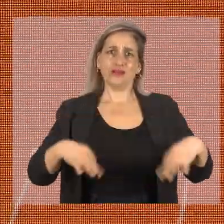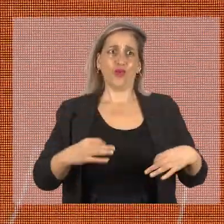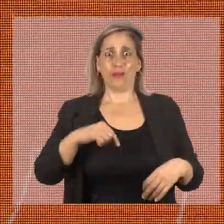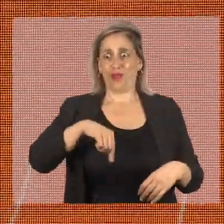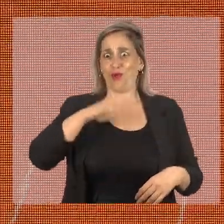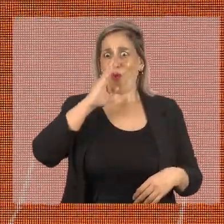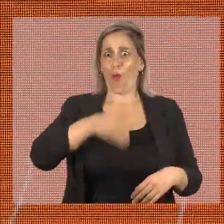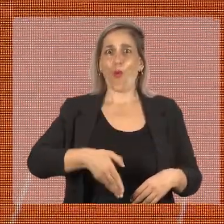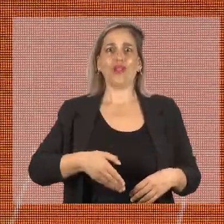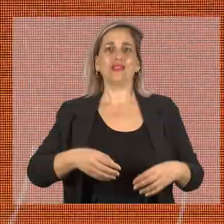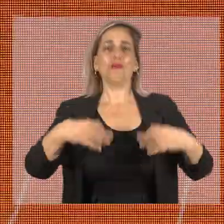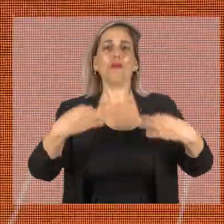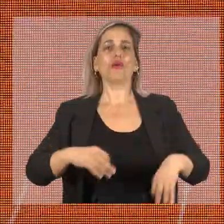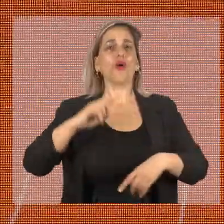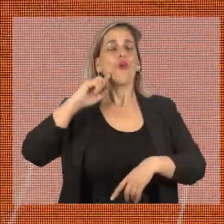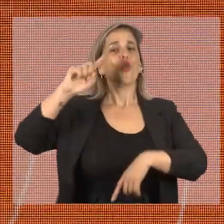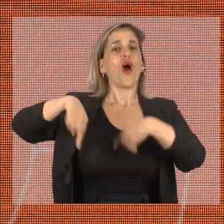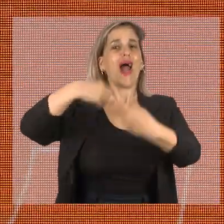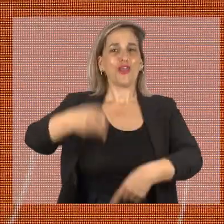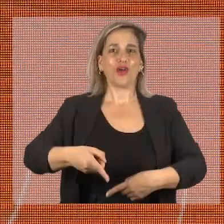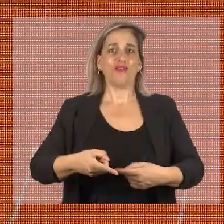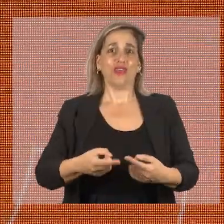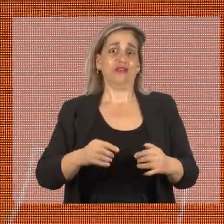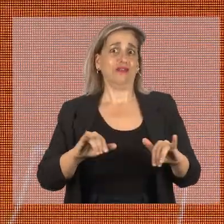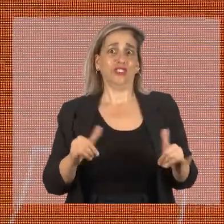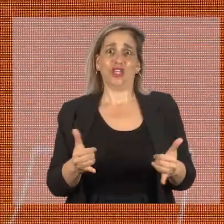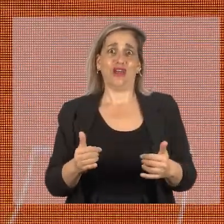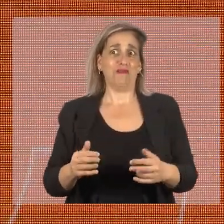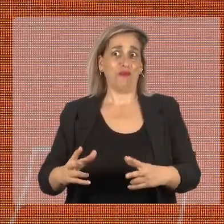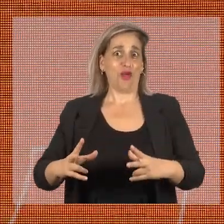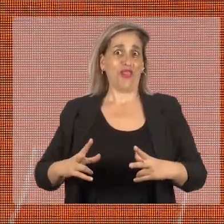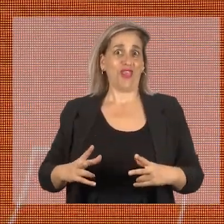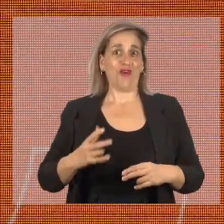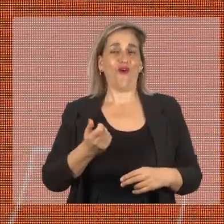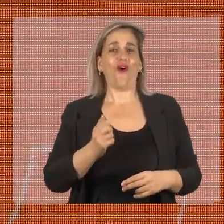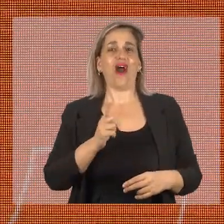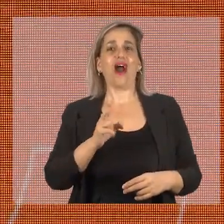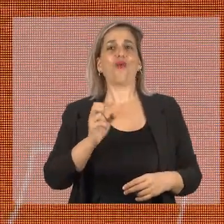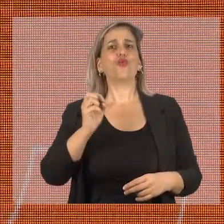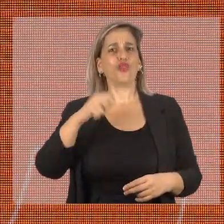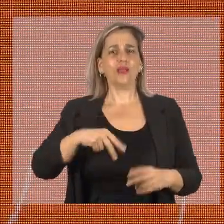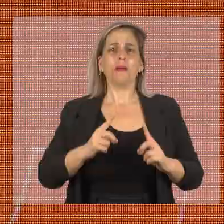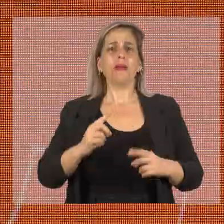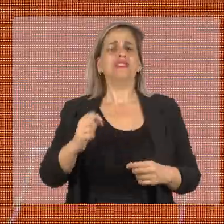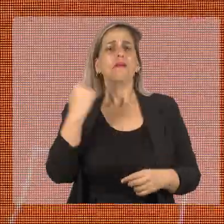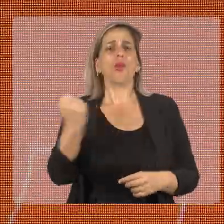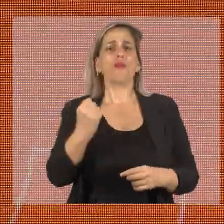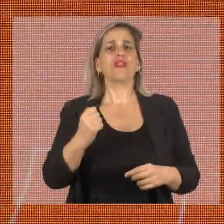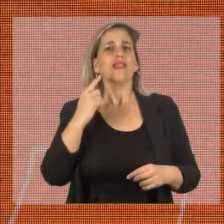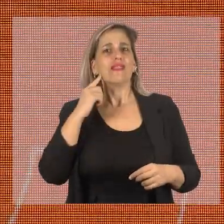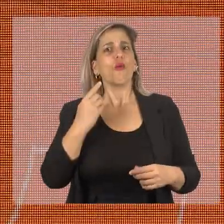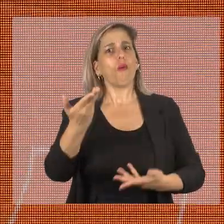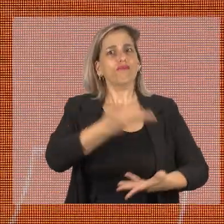Seguramente es la última vez que estoy acá, porque el año que viene, aparte de lo que decía Agustín, va a ser muy importante escuchar a